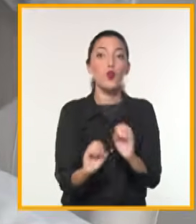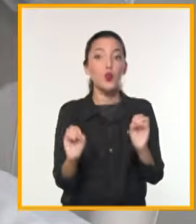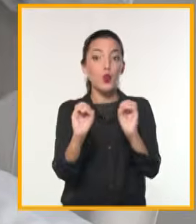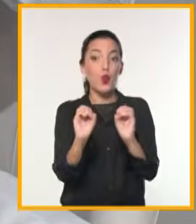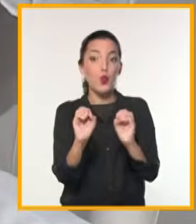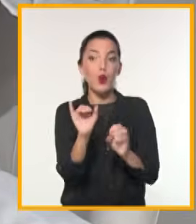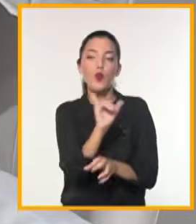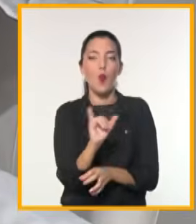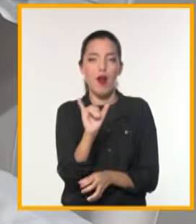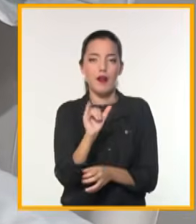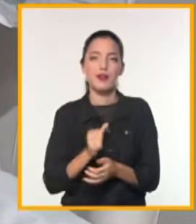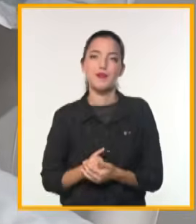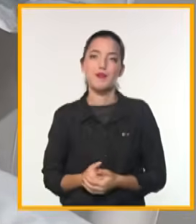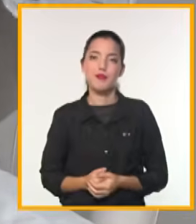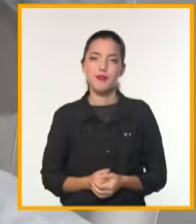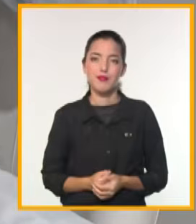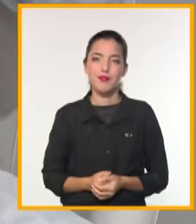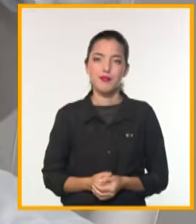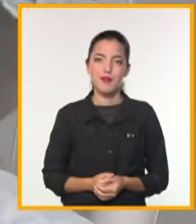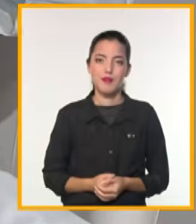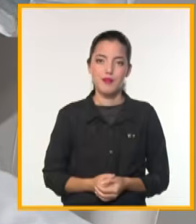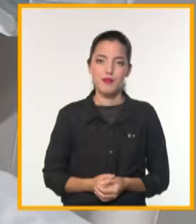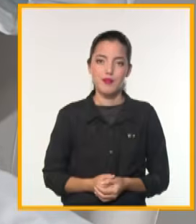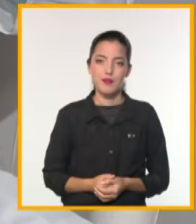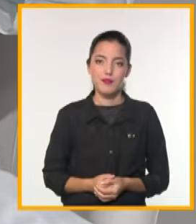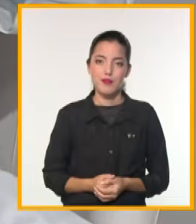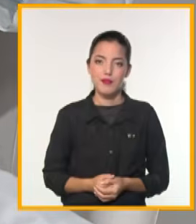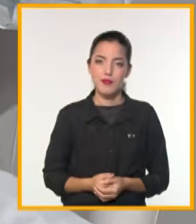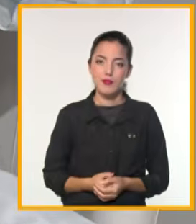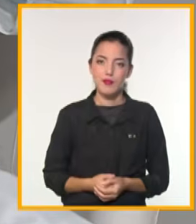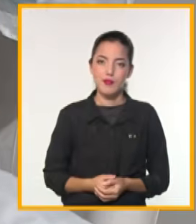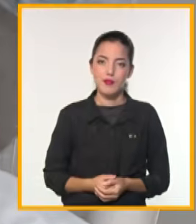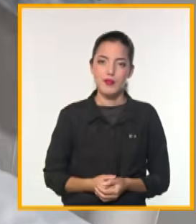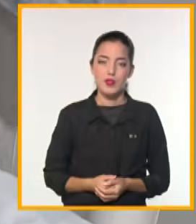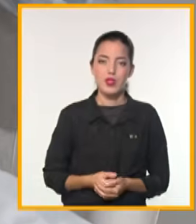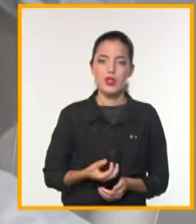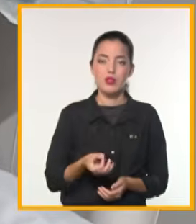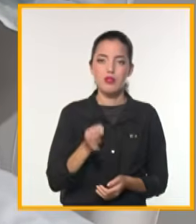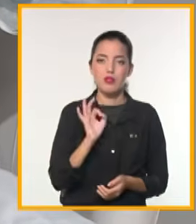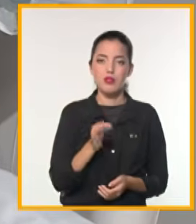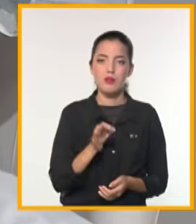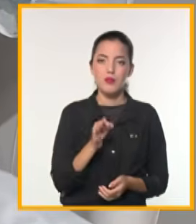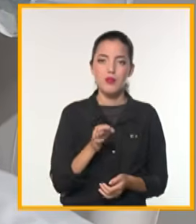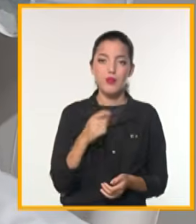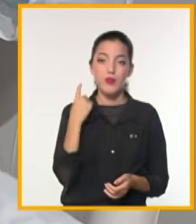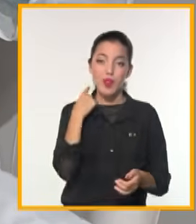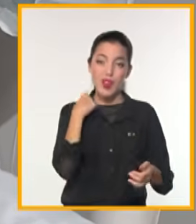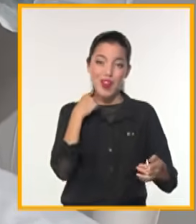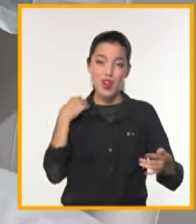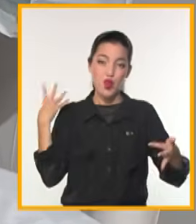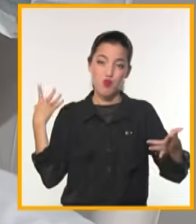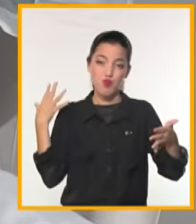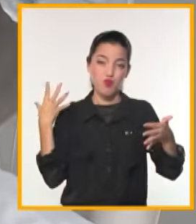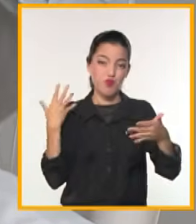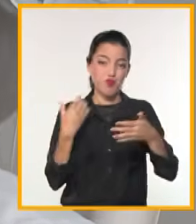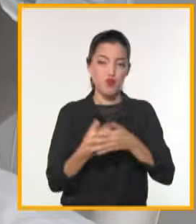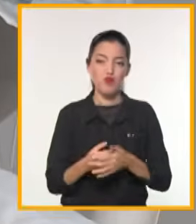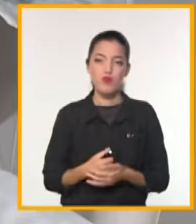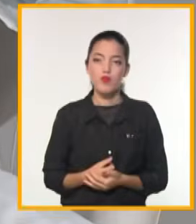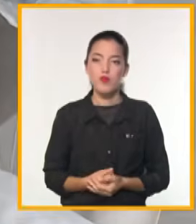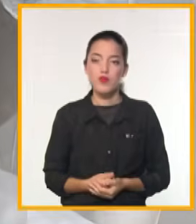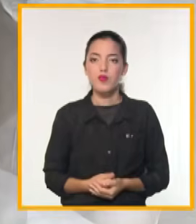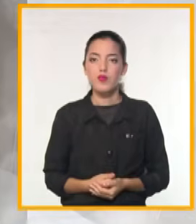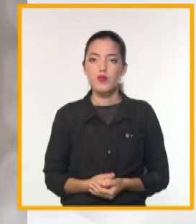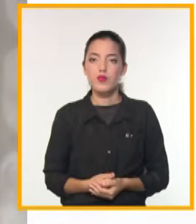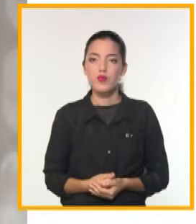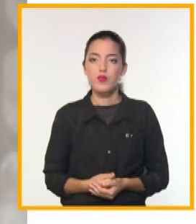el Coney era Coney, Sí. que en aquellos años era un parque de diversiones muy bueno, y entonces